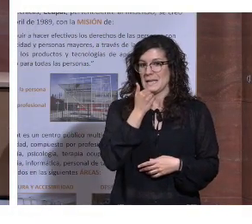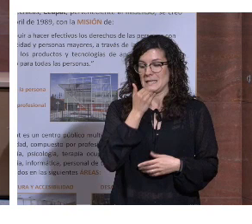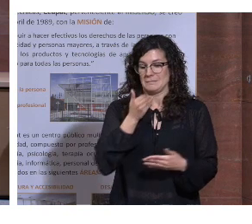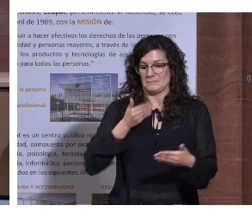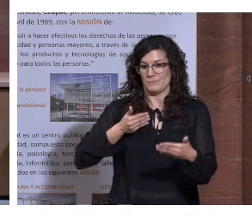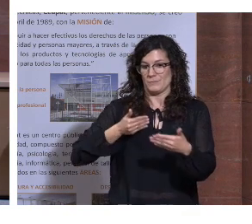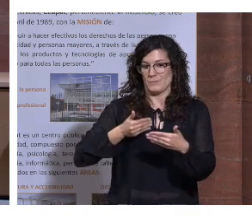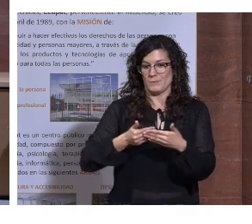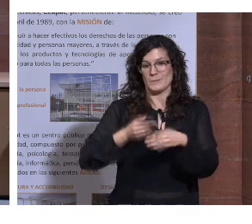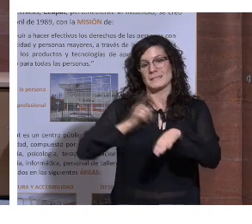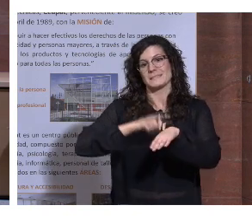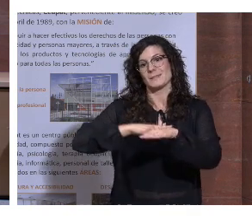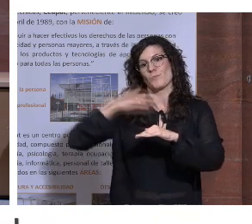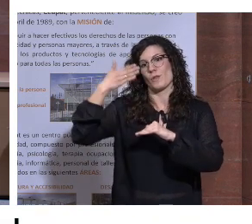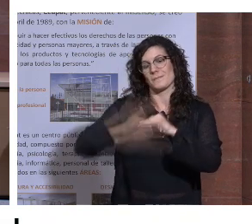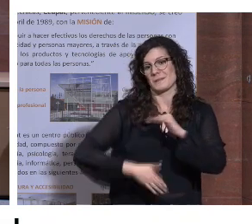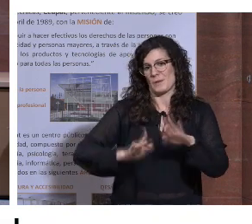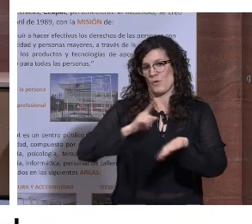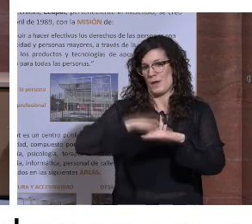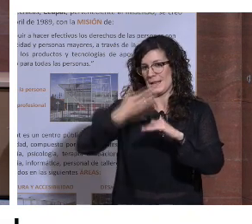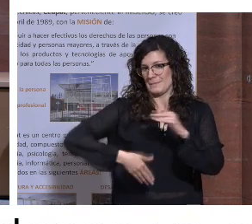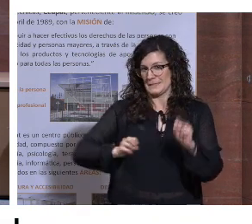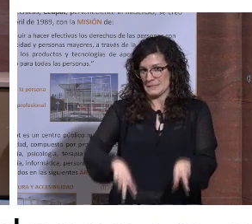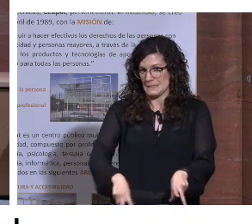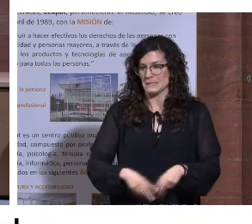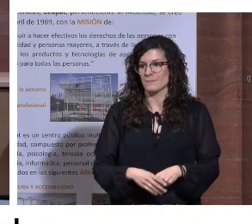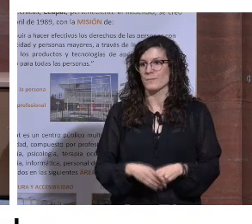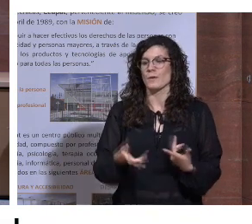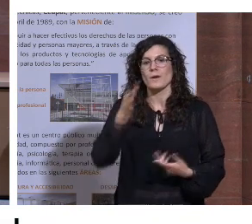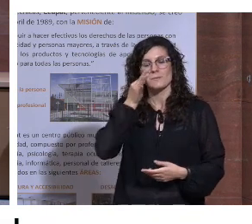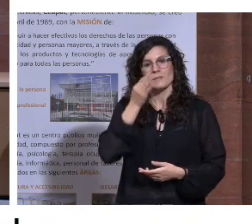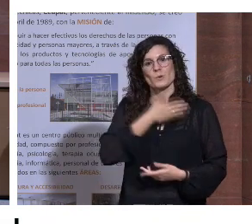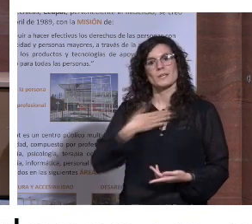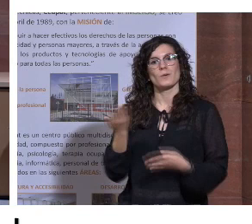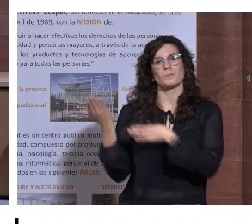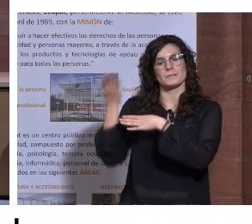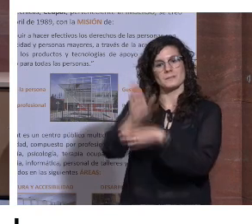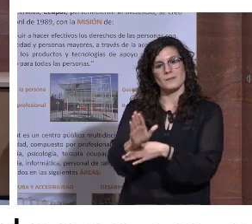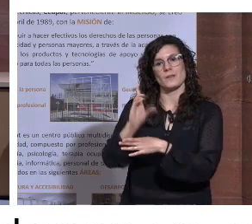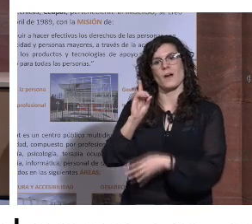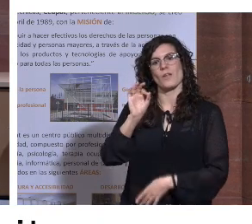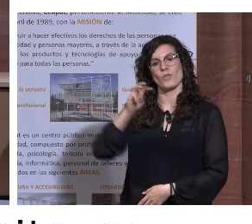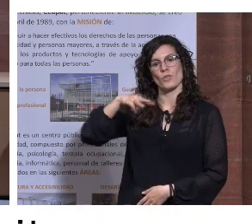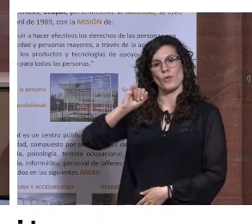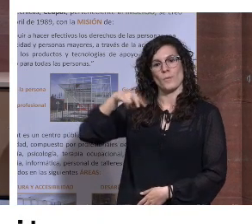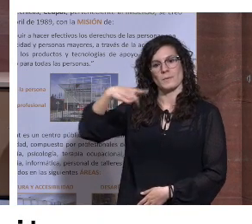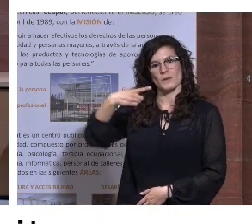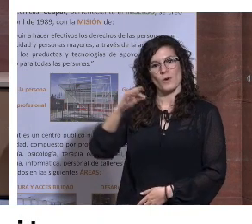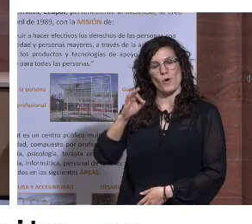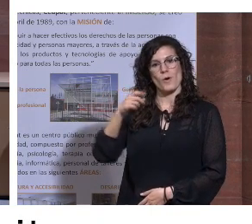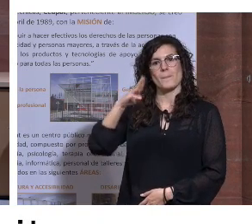a este tiempo limitado pero sin límite, y realmente quiero presentaros a Domingo Pisón, que es